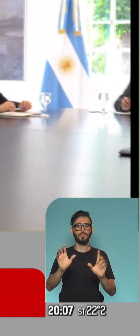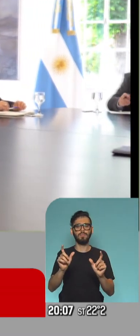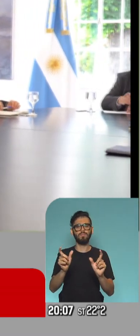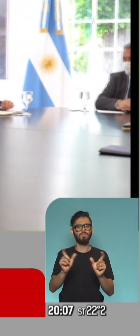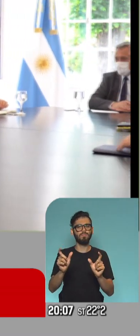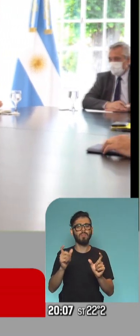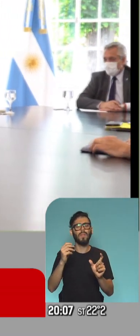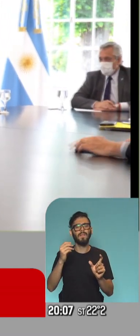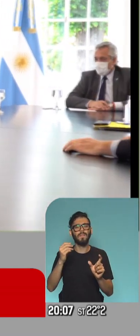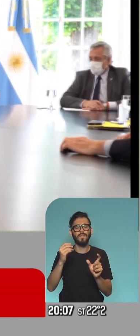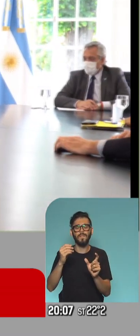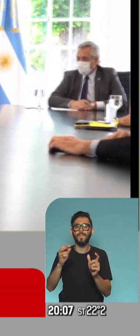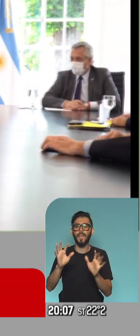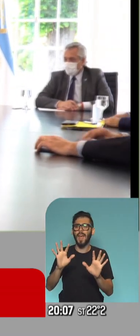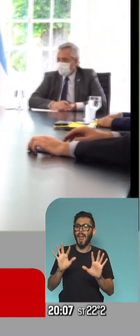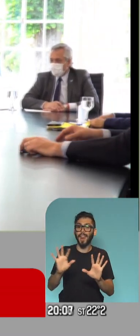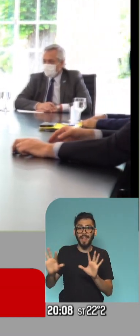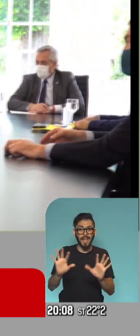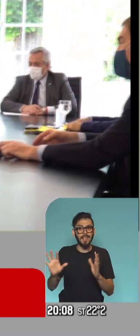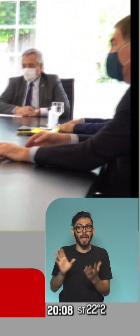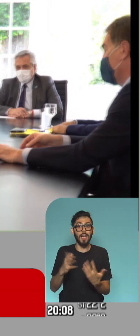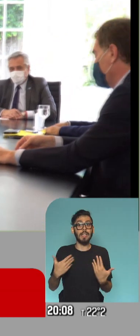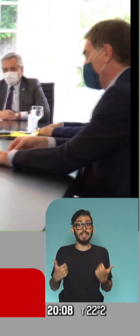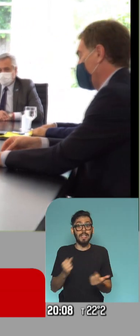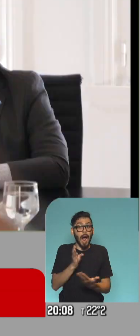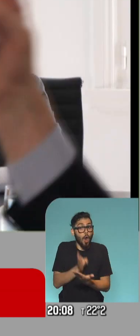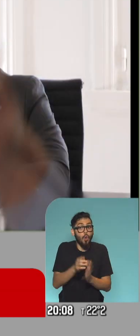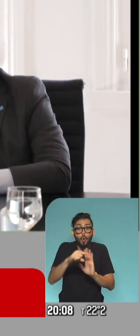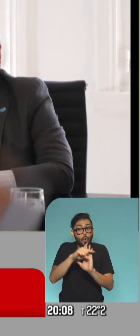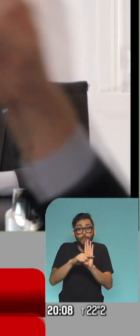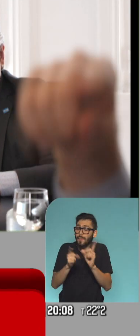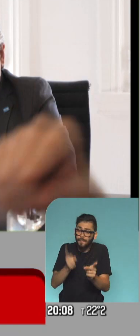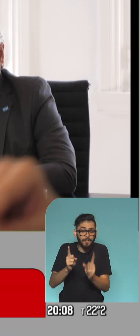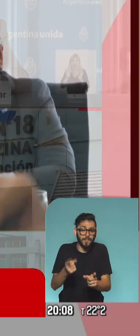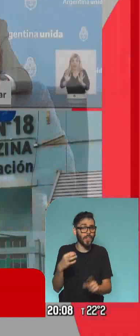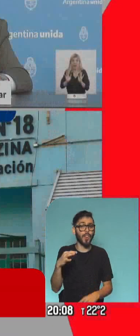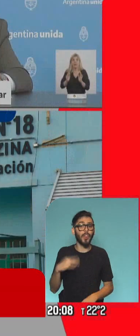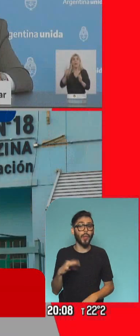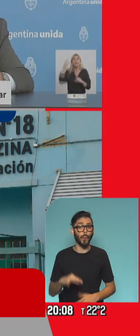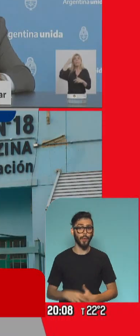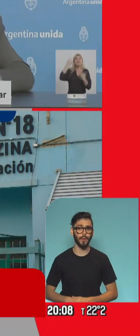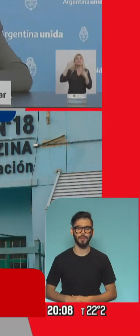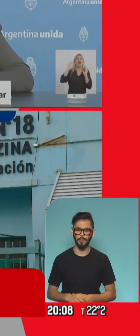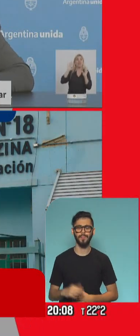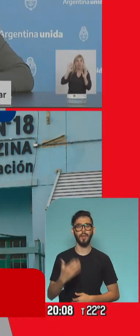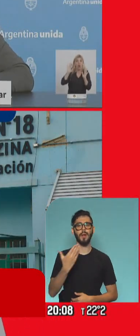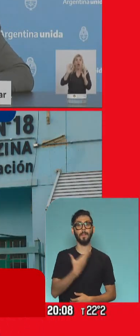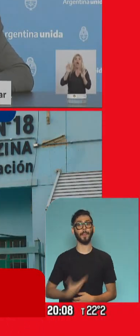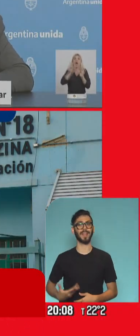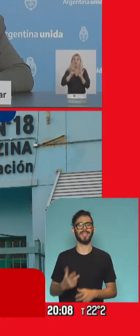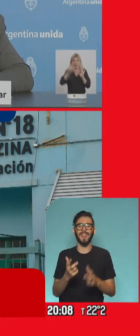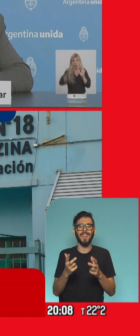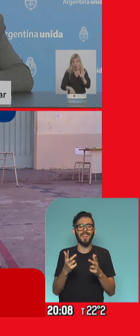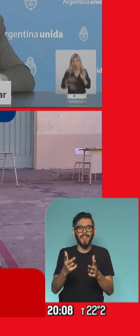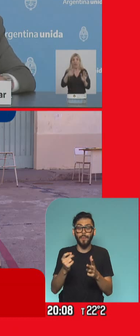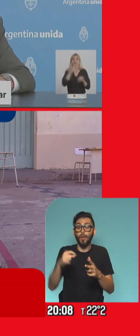de que las distancias y las medidas sanitarias deben seguir existiendo. Sí, y lo que dijo el presidente es, bueno, no va a haber tanta diferencia